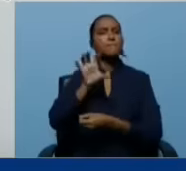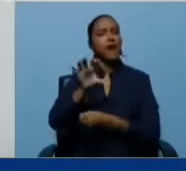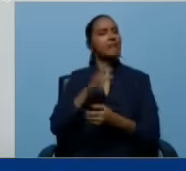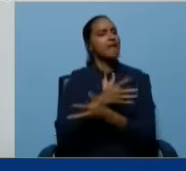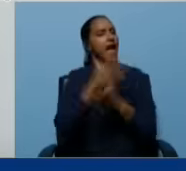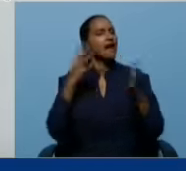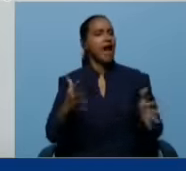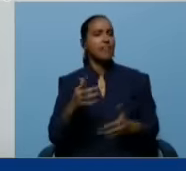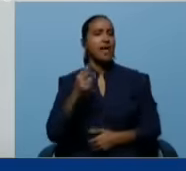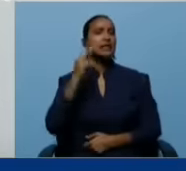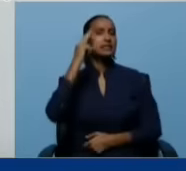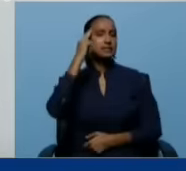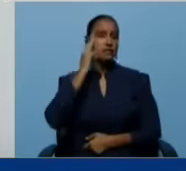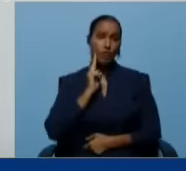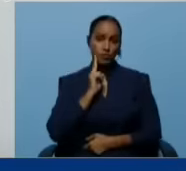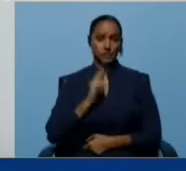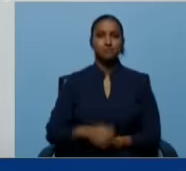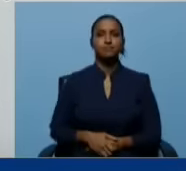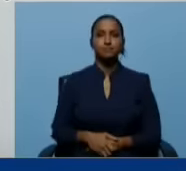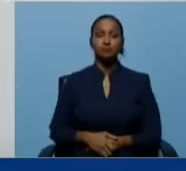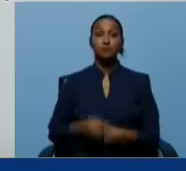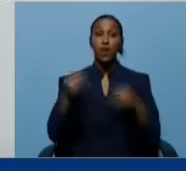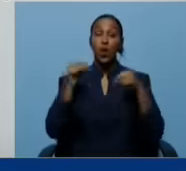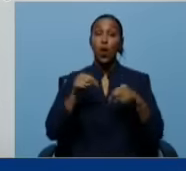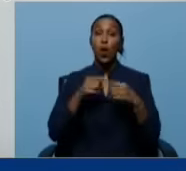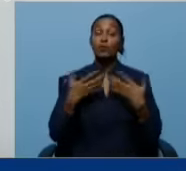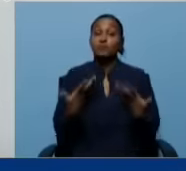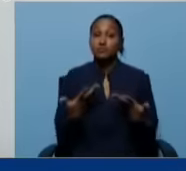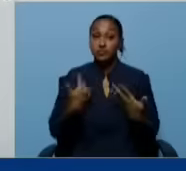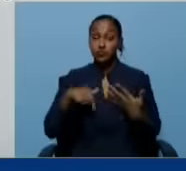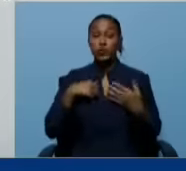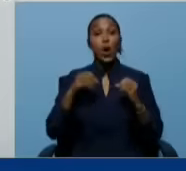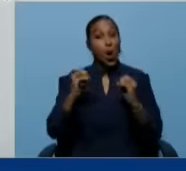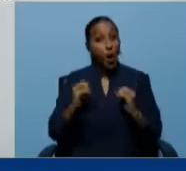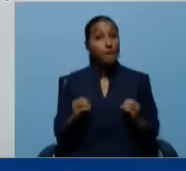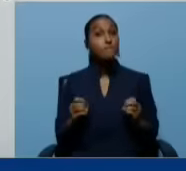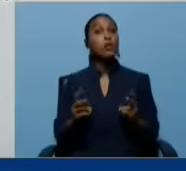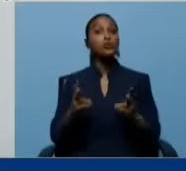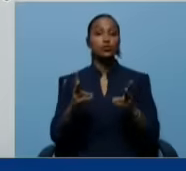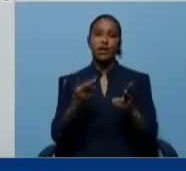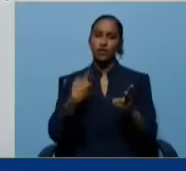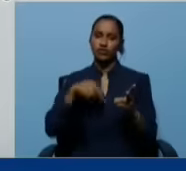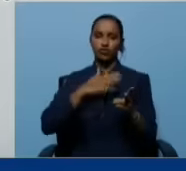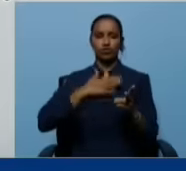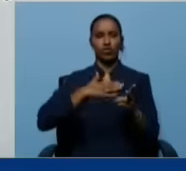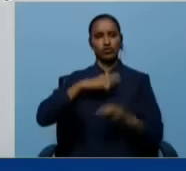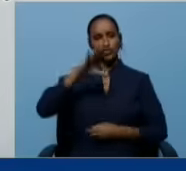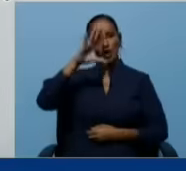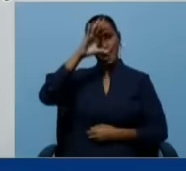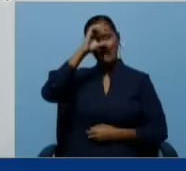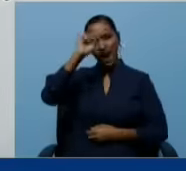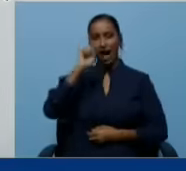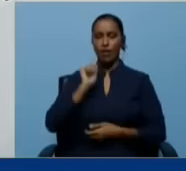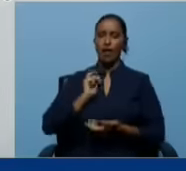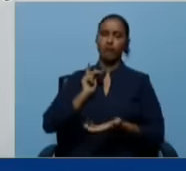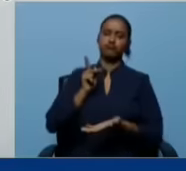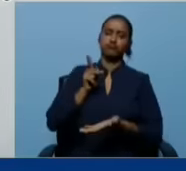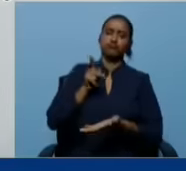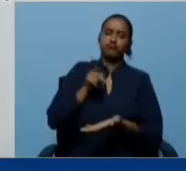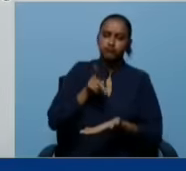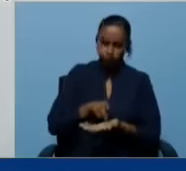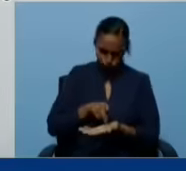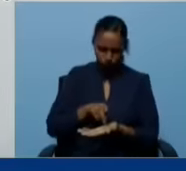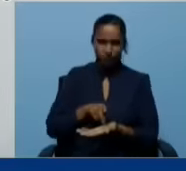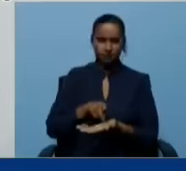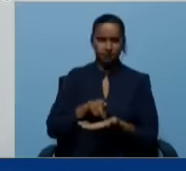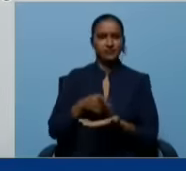me concede la oportunidad de estar aquí como embajadora y representante del pueblo y gobierno de Honduras ante el pueblo y gobierno de